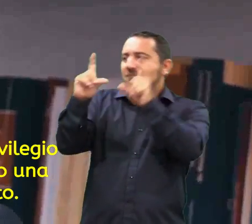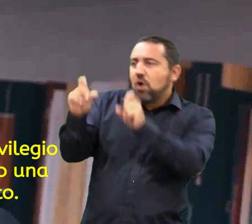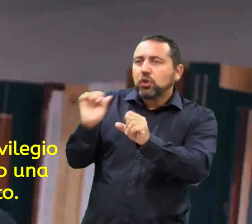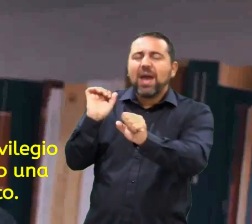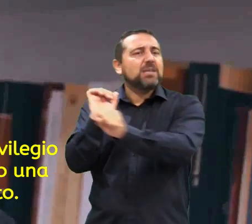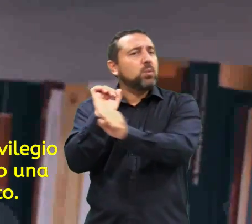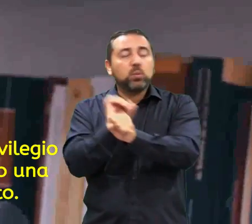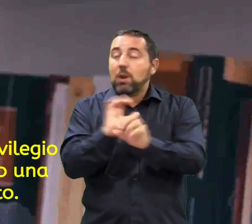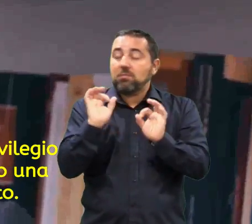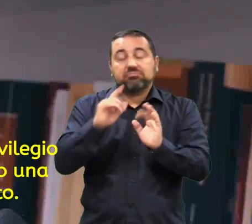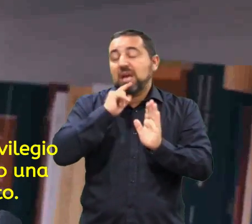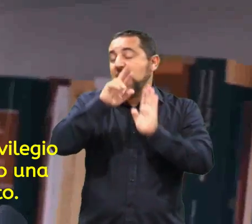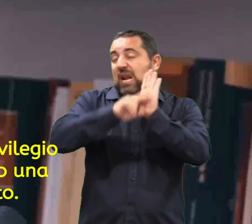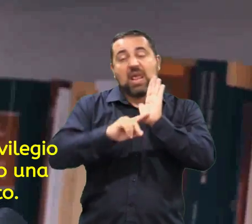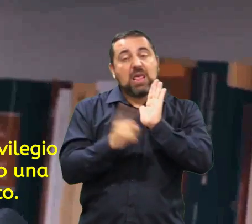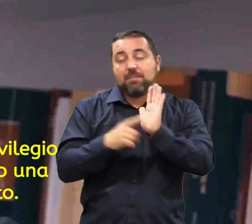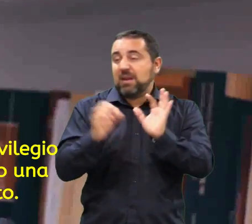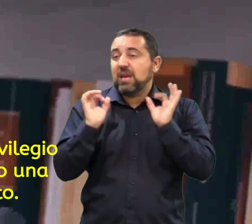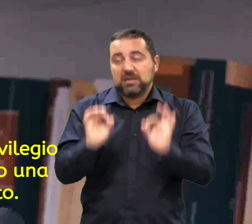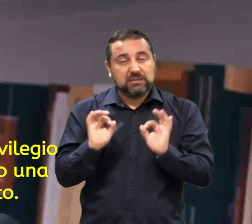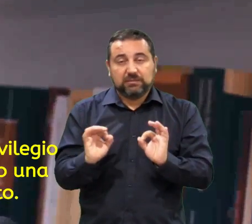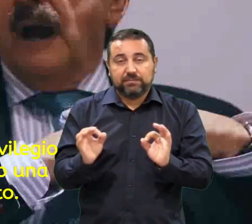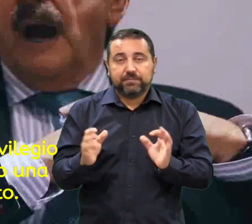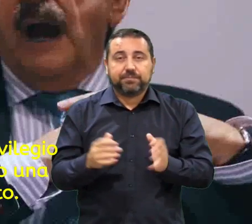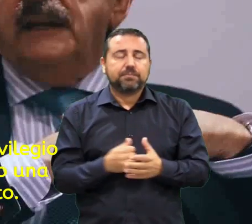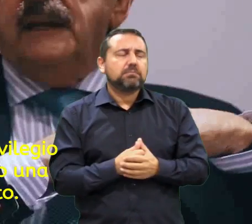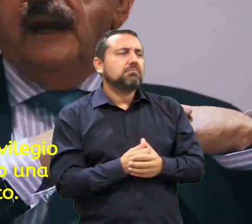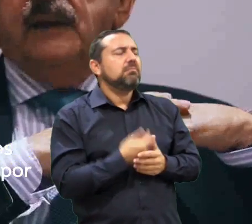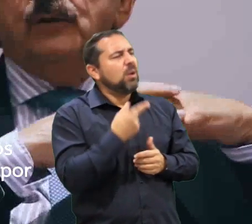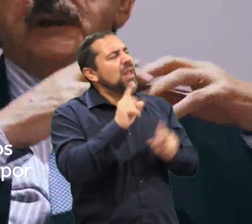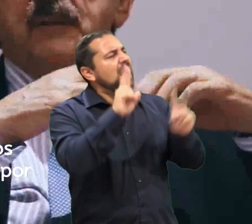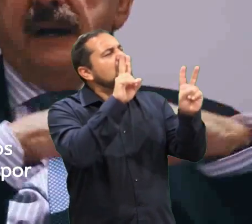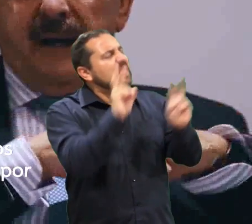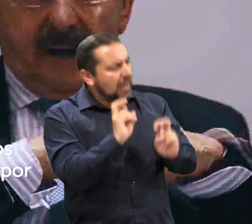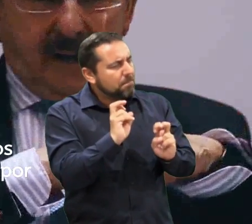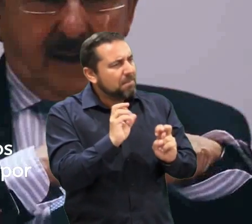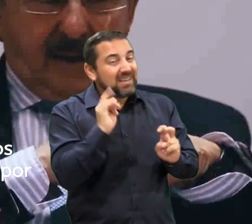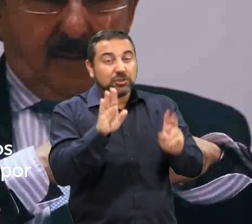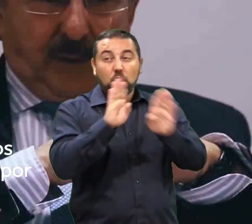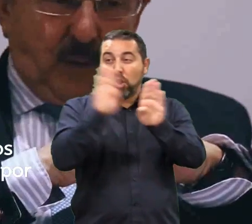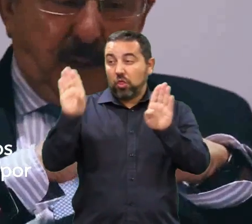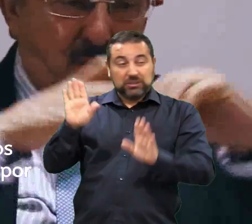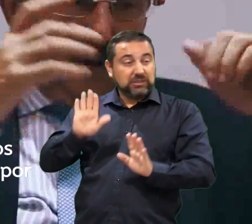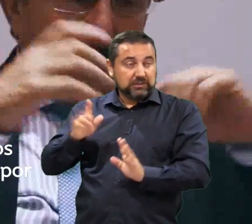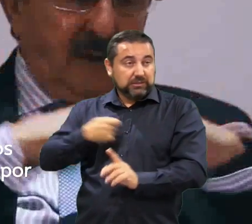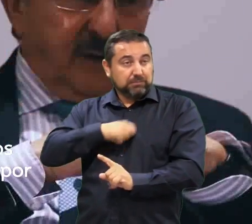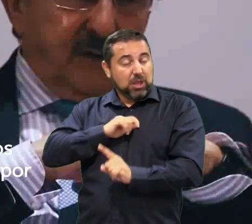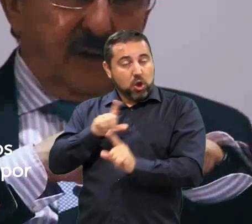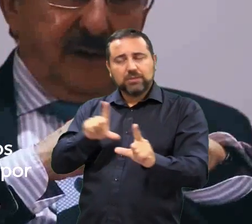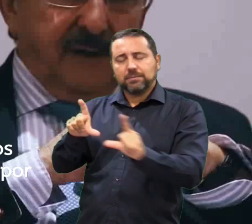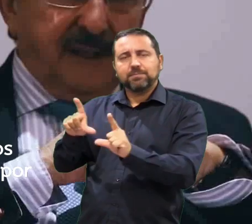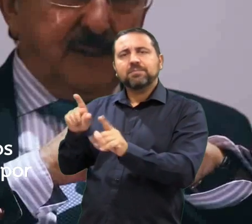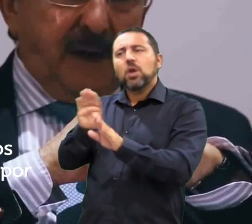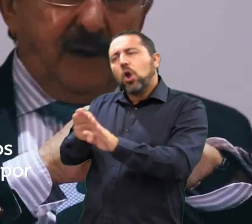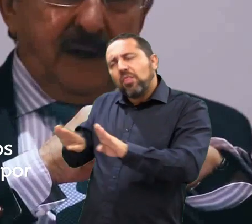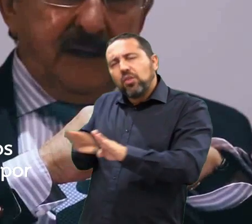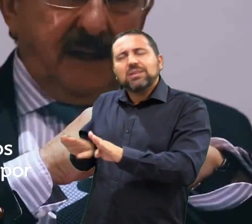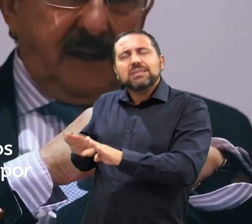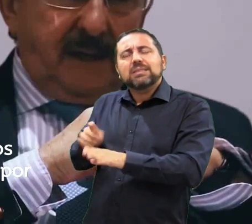cuadro, de una foto, de una escultura. Es el régimen normal. Hay un tema que preocupa mucho a los